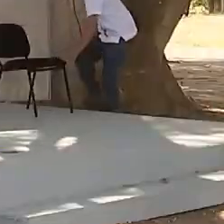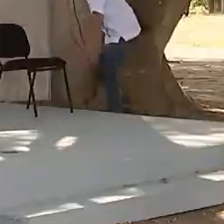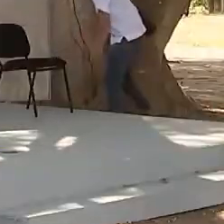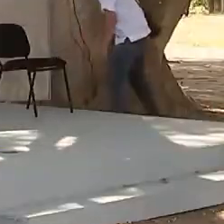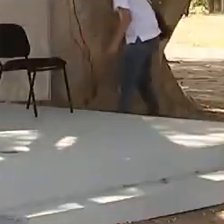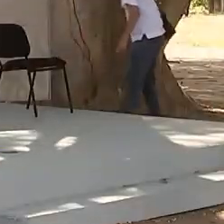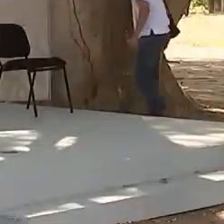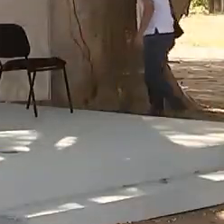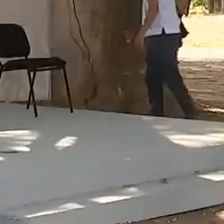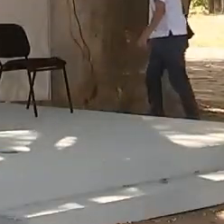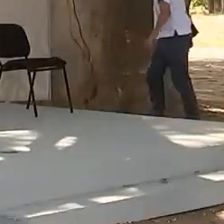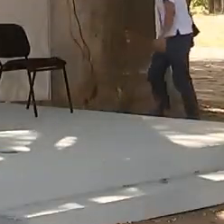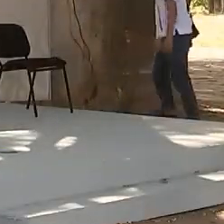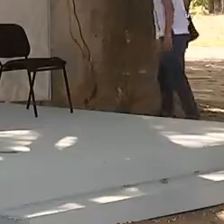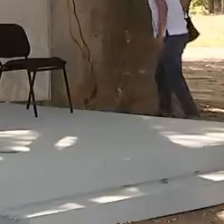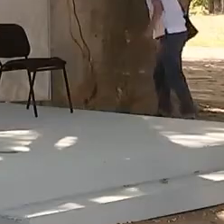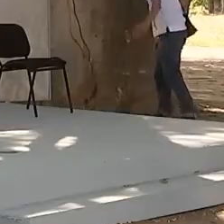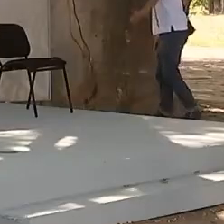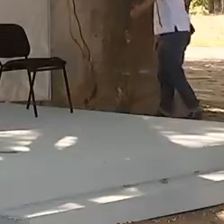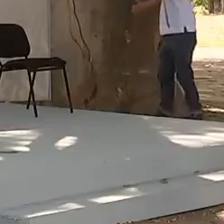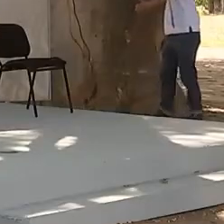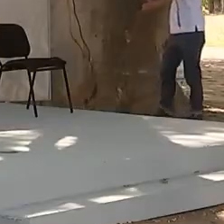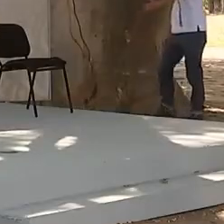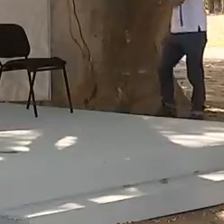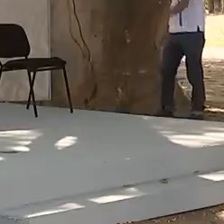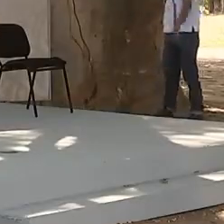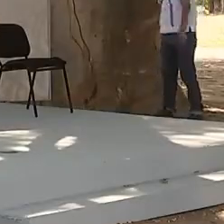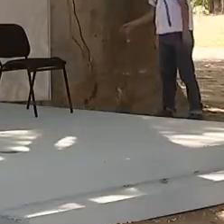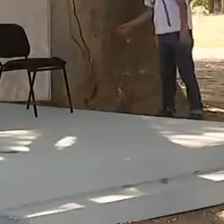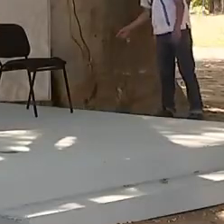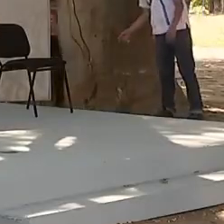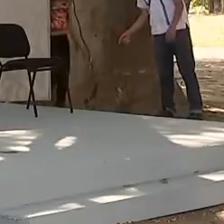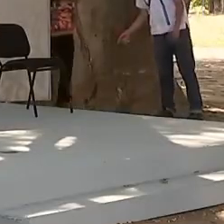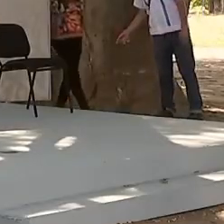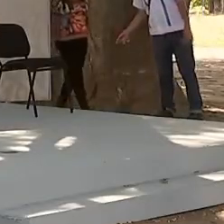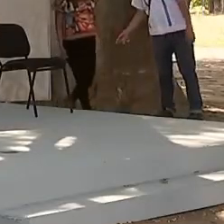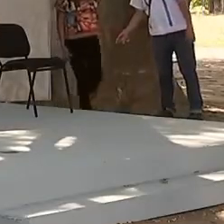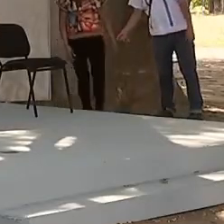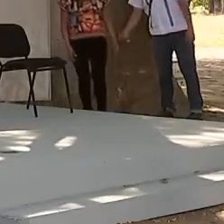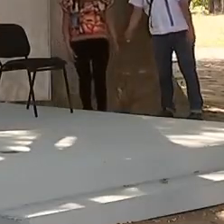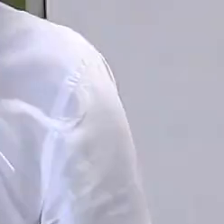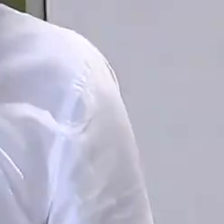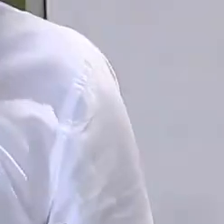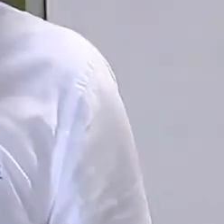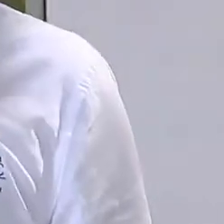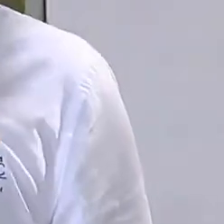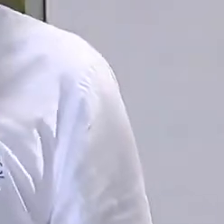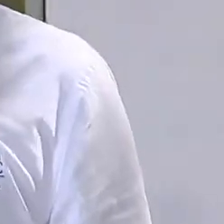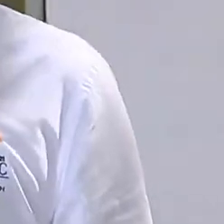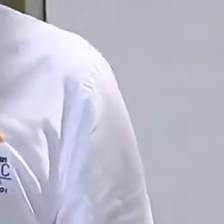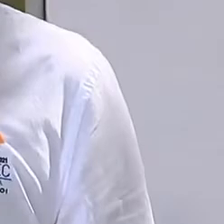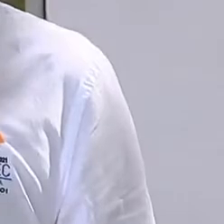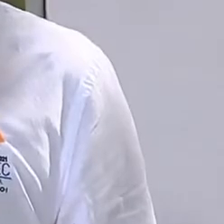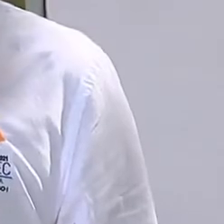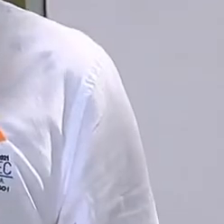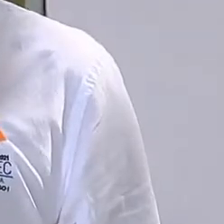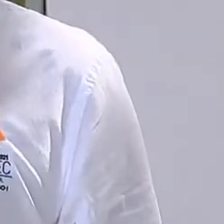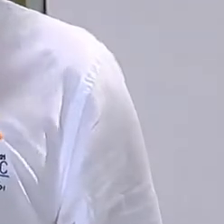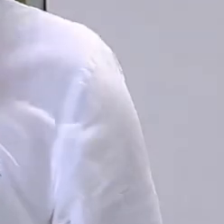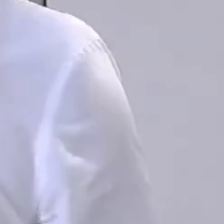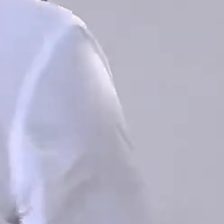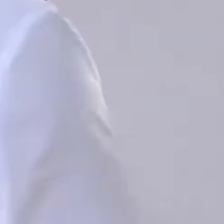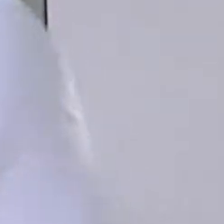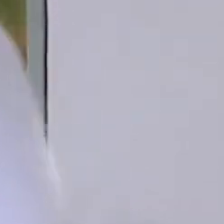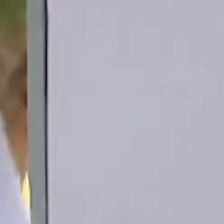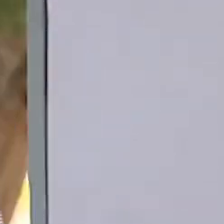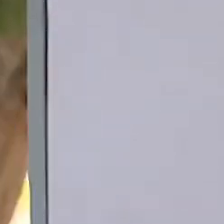El presidente municipal de San Pedro Tapanatepec, Oaxaca, Rufo Eder Soriano González. Asimismo, damos la